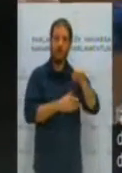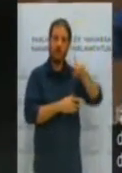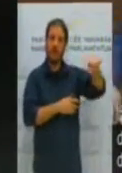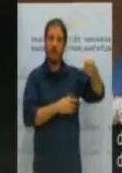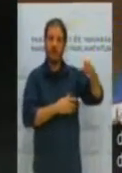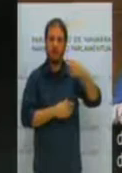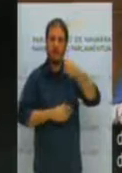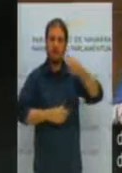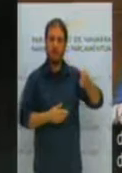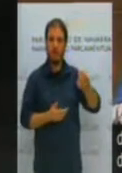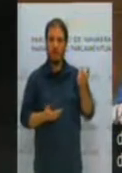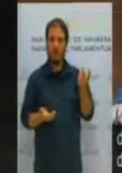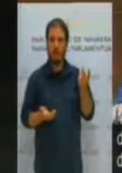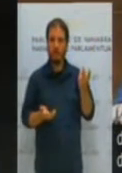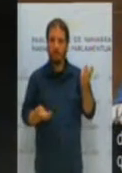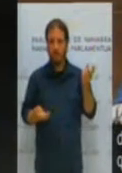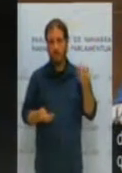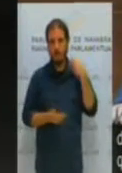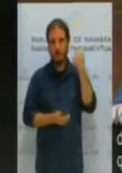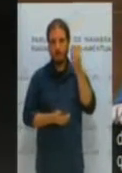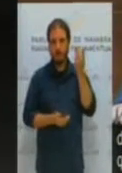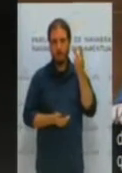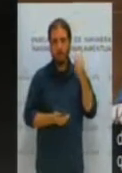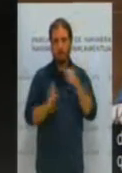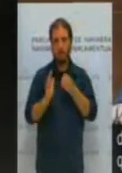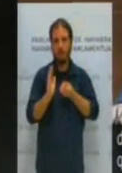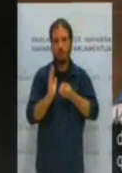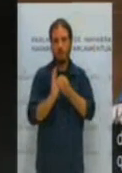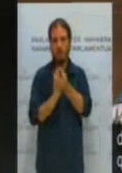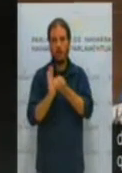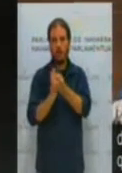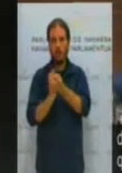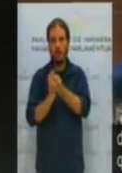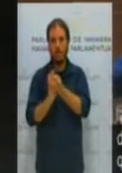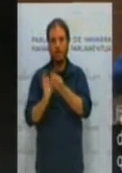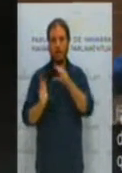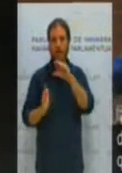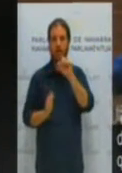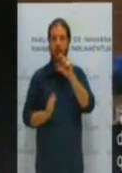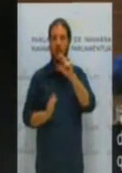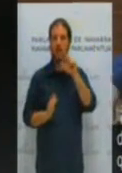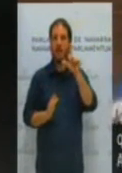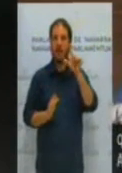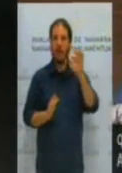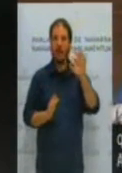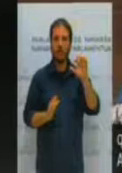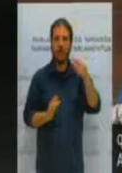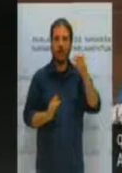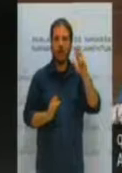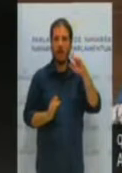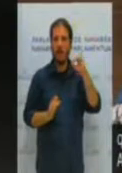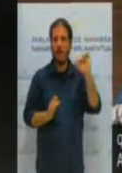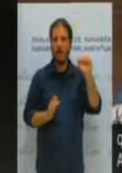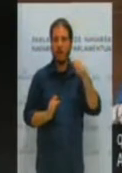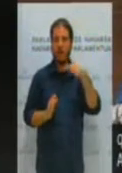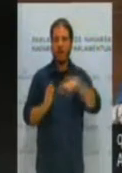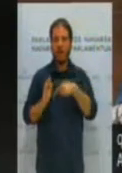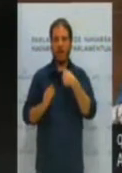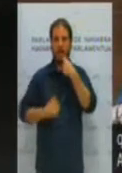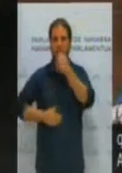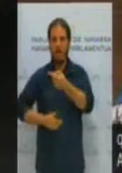simplemente, creo que entonces el portavoz en esta materia, Carlos García Danero, pues consta en el diario de sesiones que dijo,